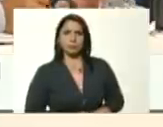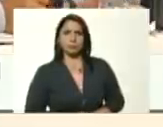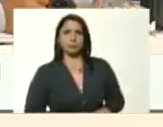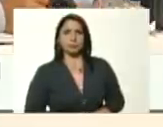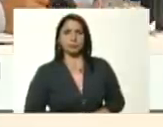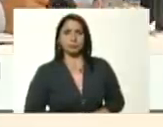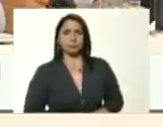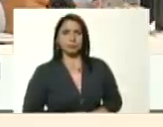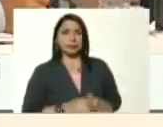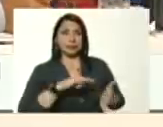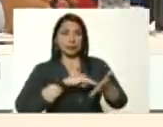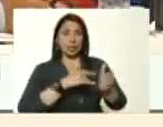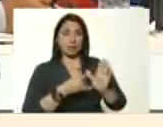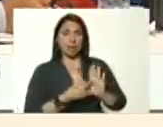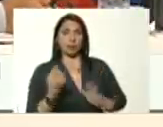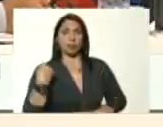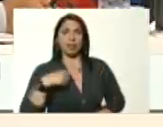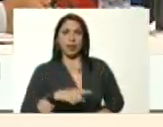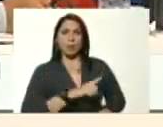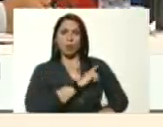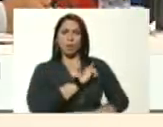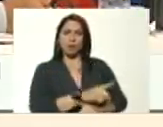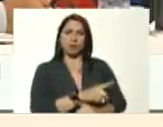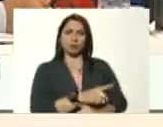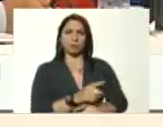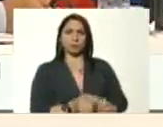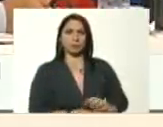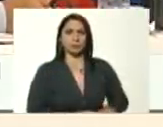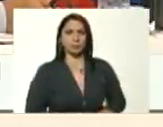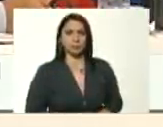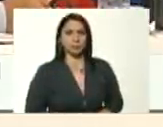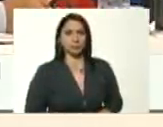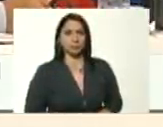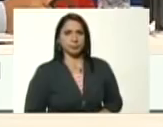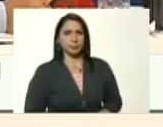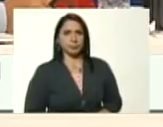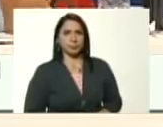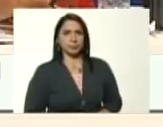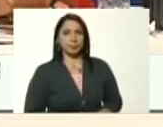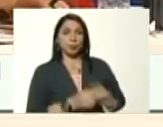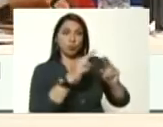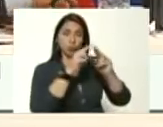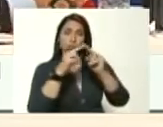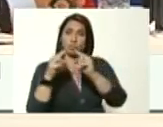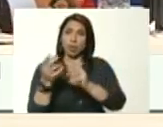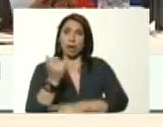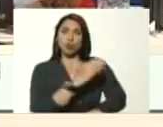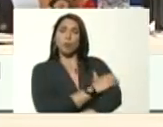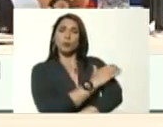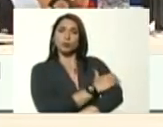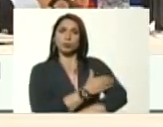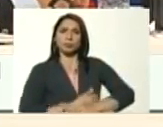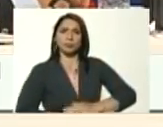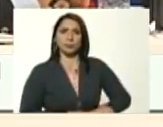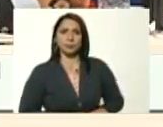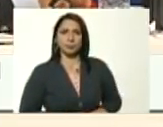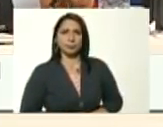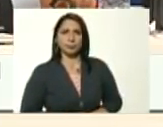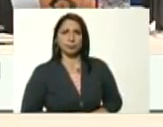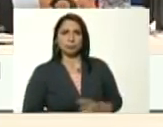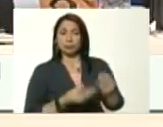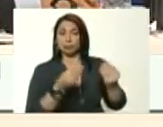sin embargo tenemos la obligación de reconocer que aquí hay una oposición muchas oposiciones